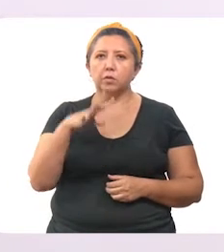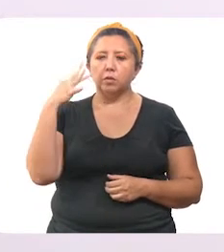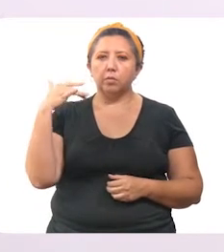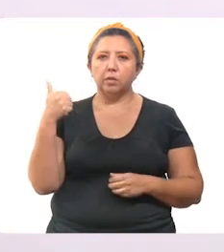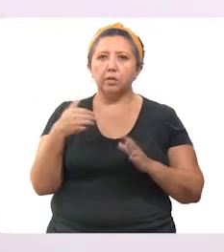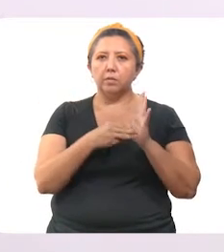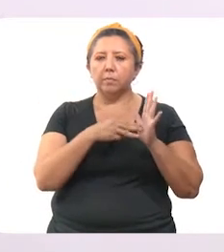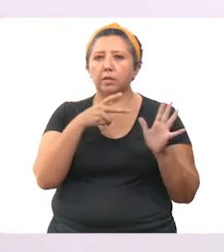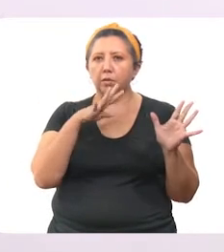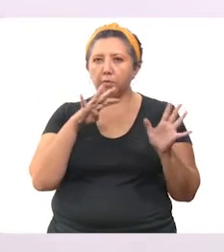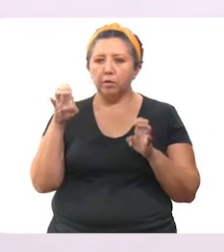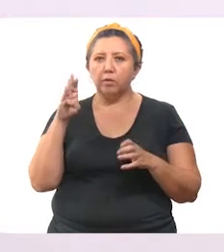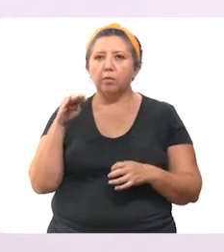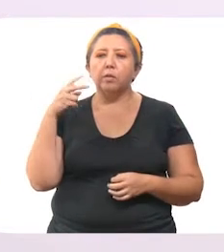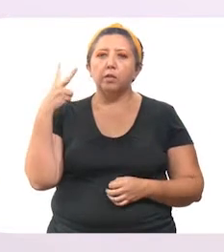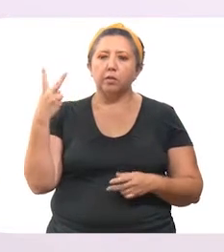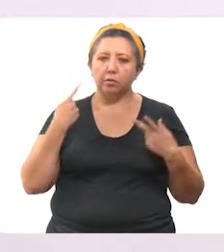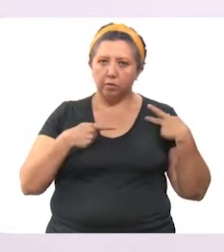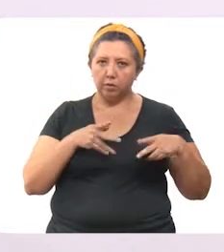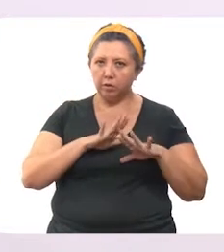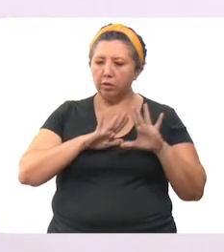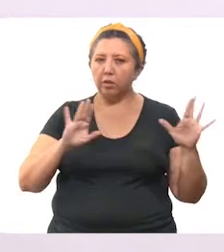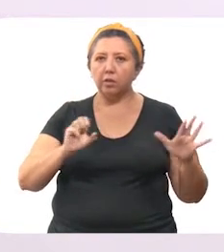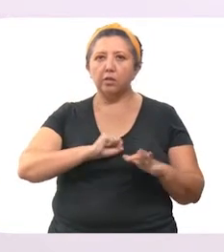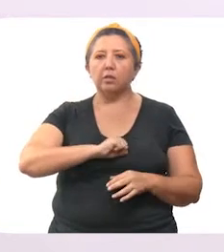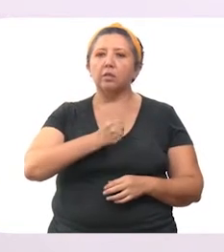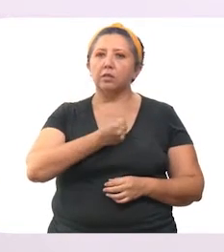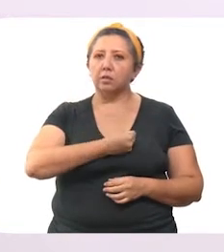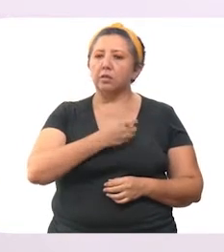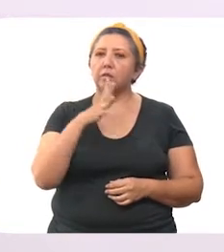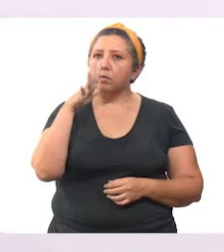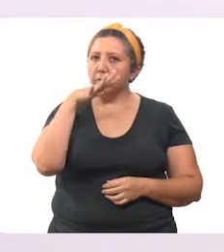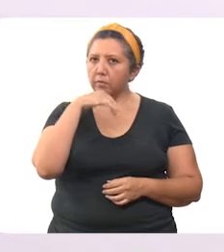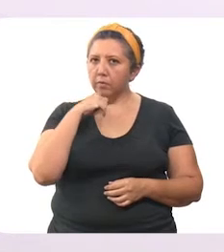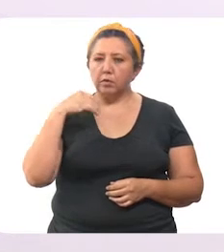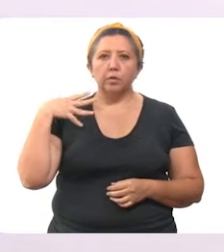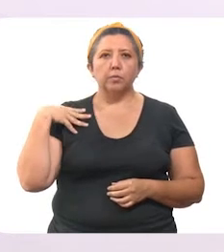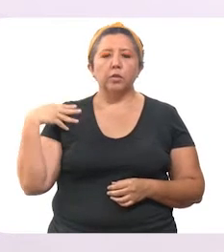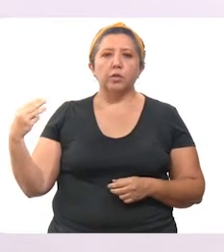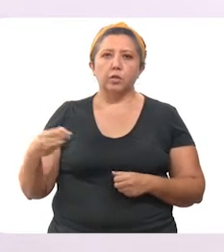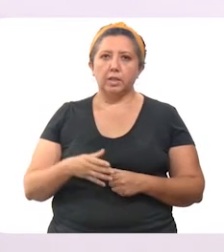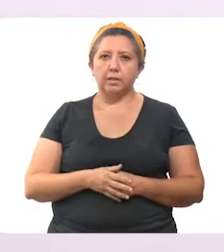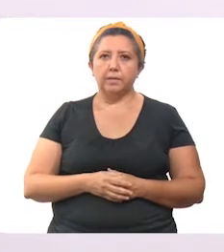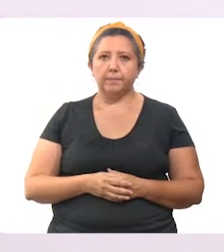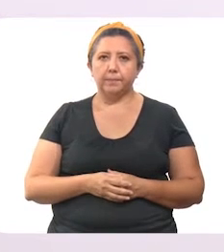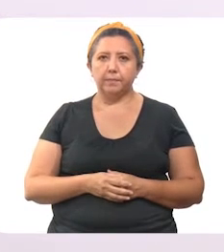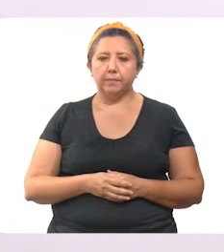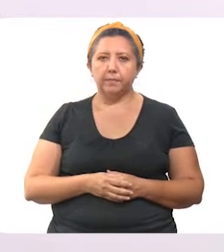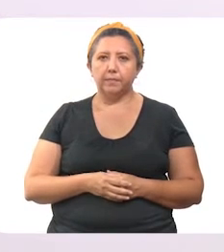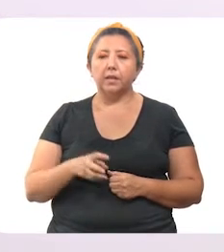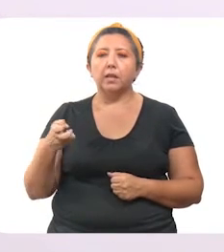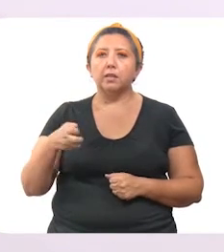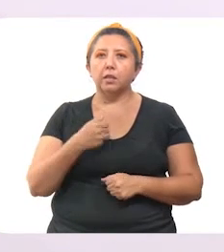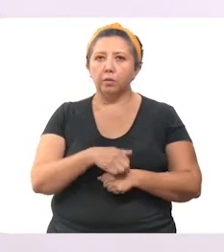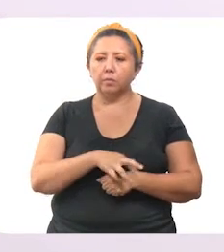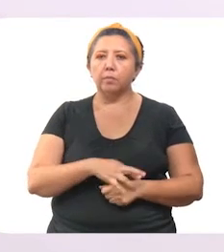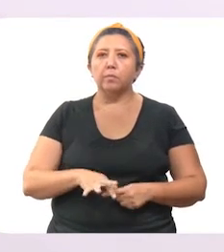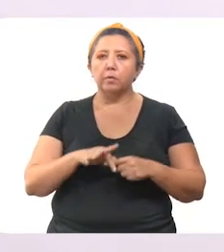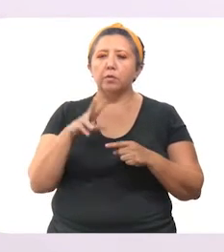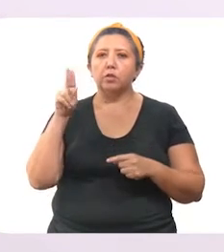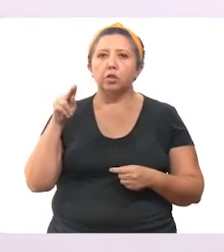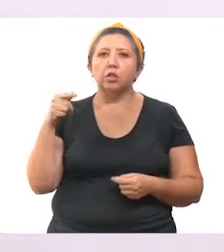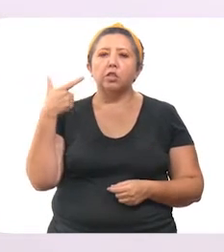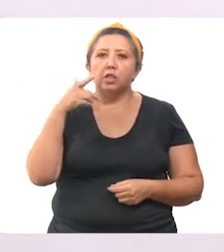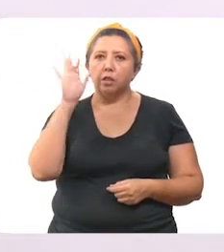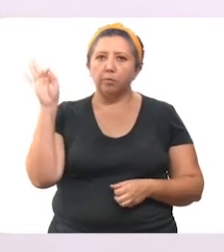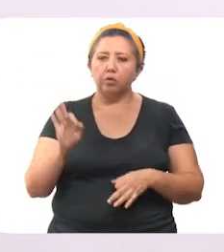56.992 pacientes ya se recuperaron. No presentan síntomas ni pueden contagiar. Esta cifra representa